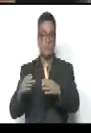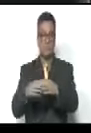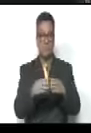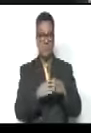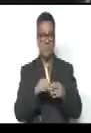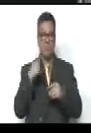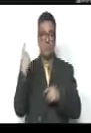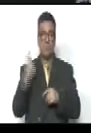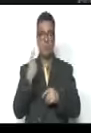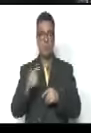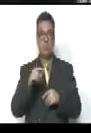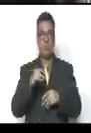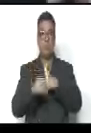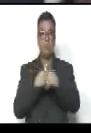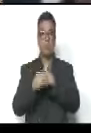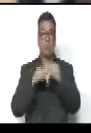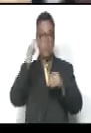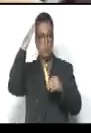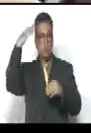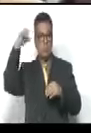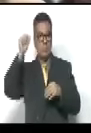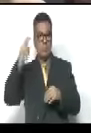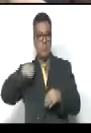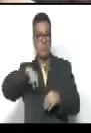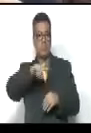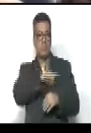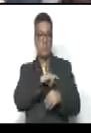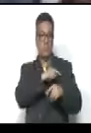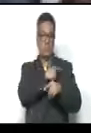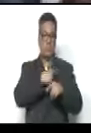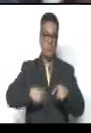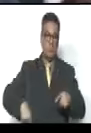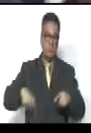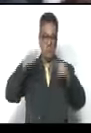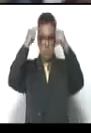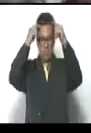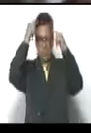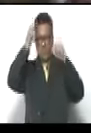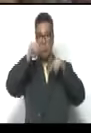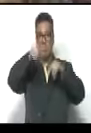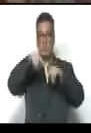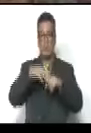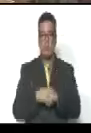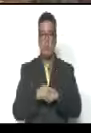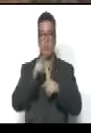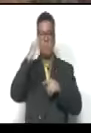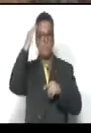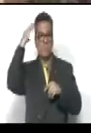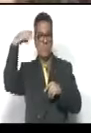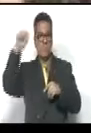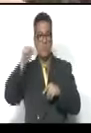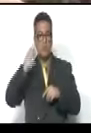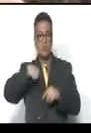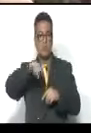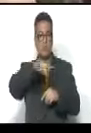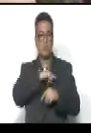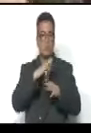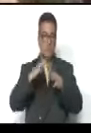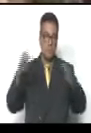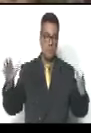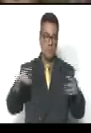Pero no solamente materializó el sueño de nuestro querido comandante Hugo Chávez, sino también el sueño de nuestro